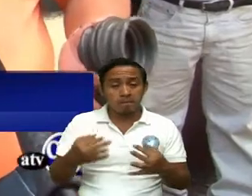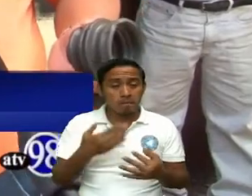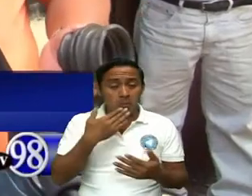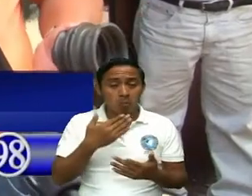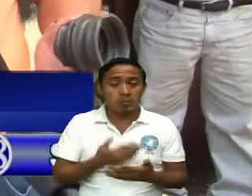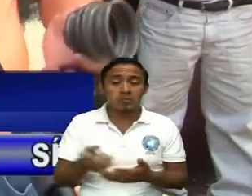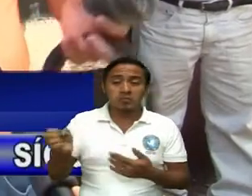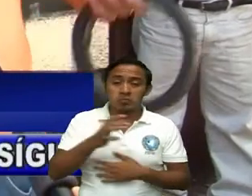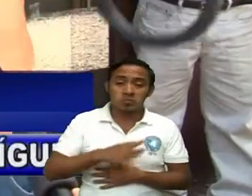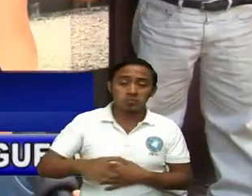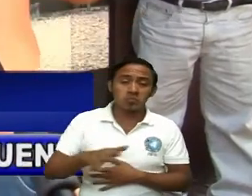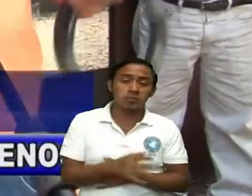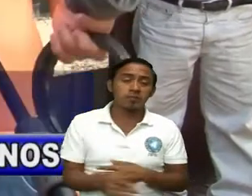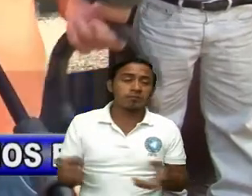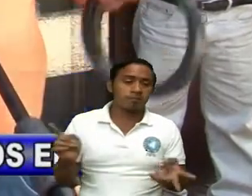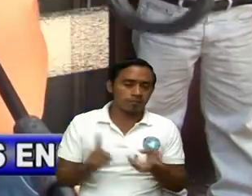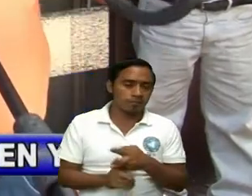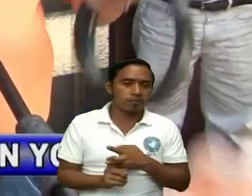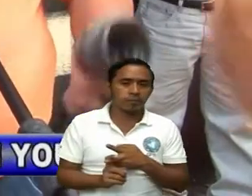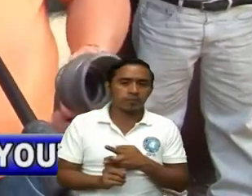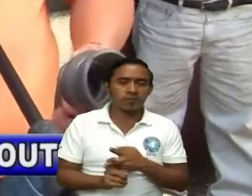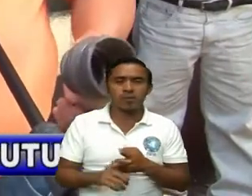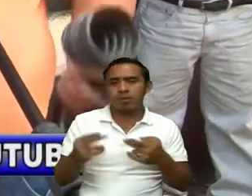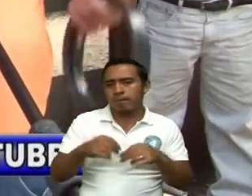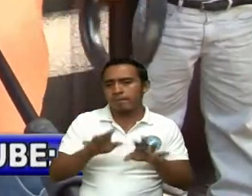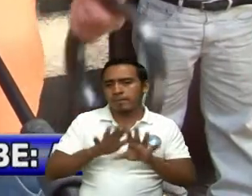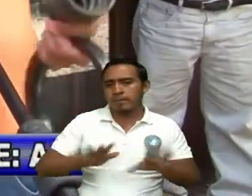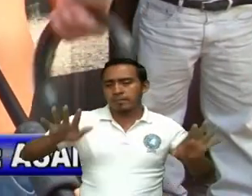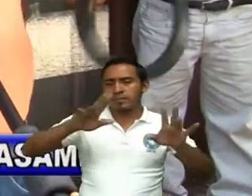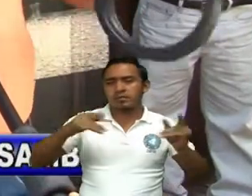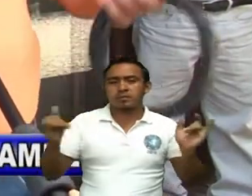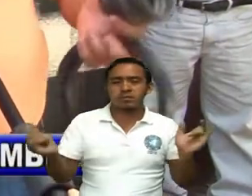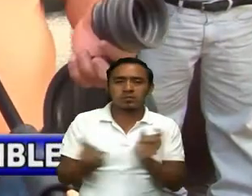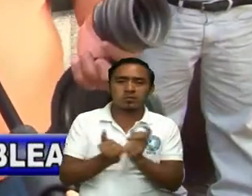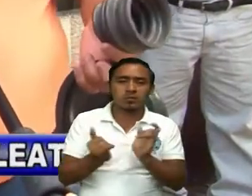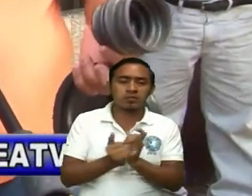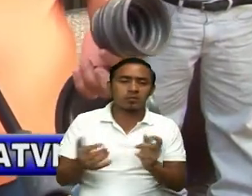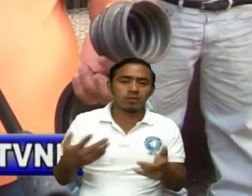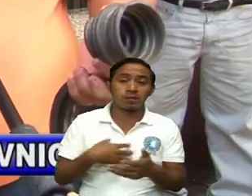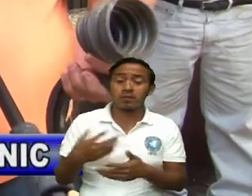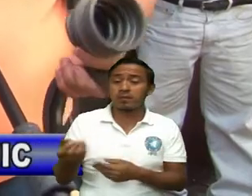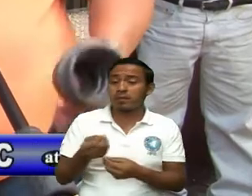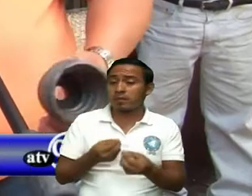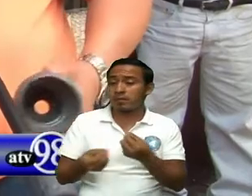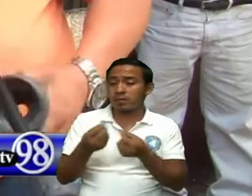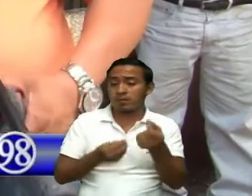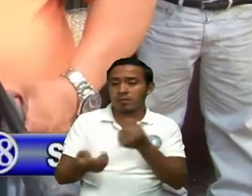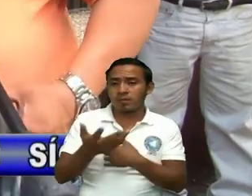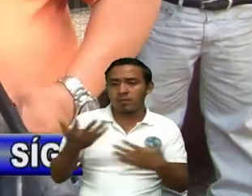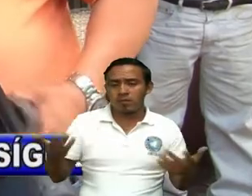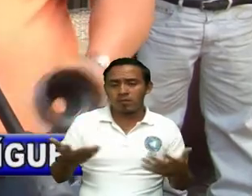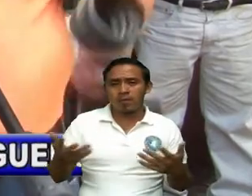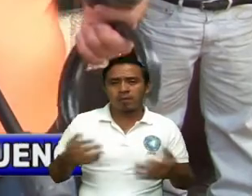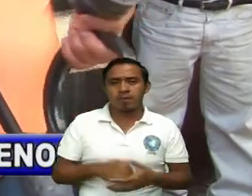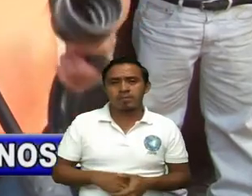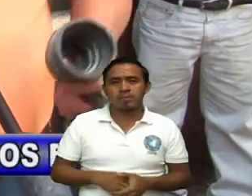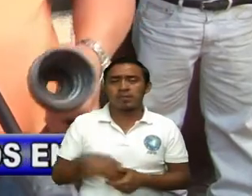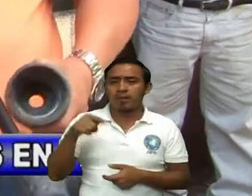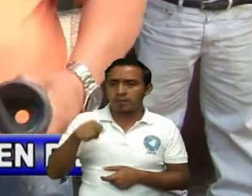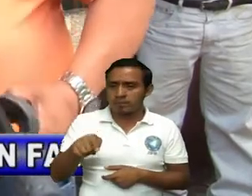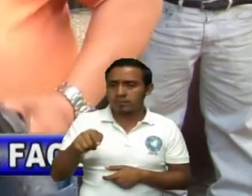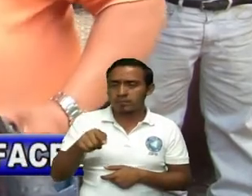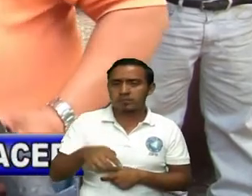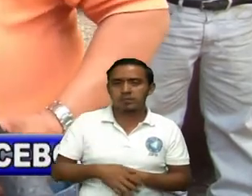en primer lugar, tiene un impacto ambiental, pero también un impacto económico. ¿Cómo? A la hora de que vos le